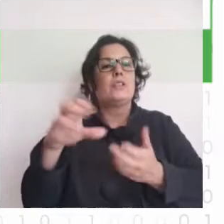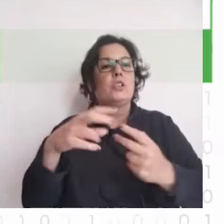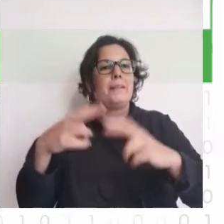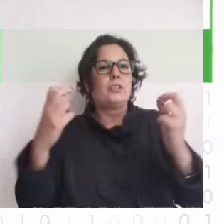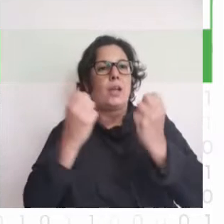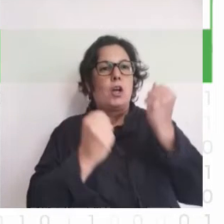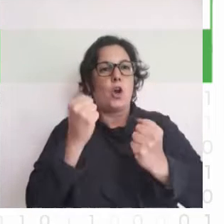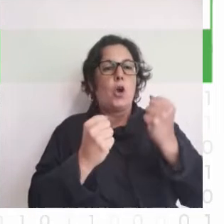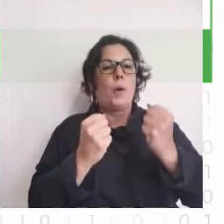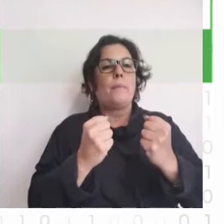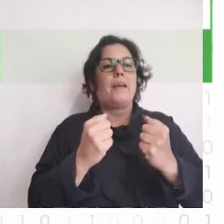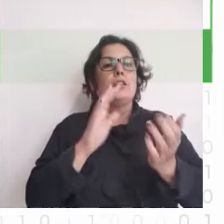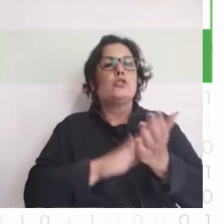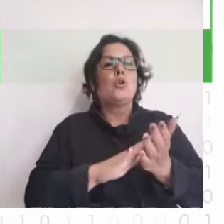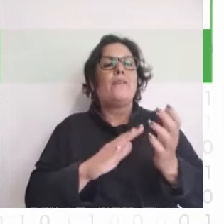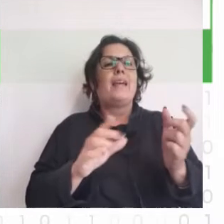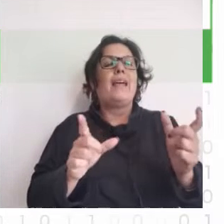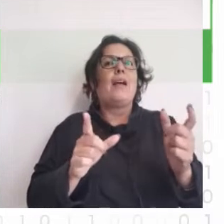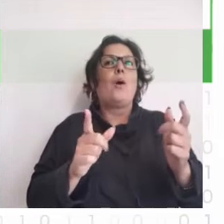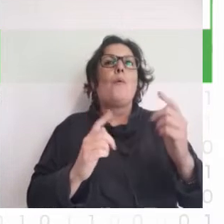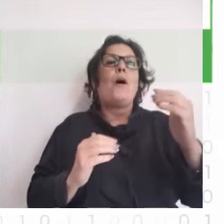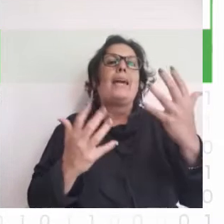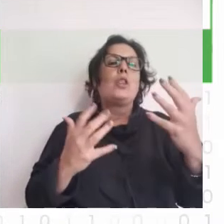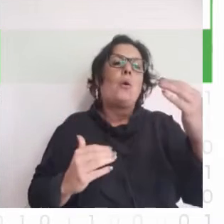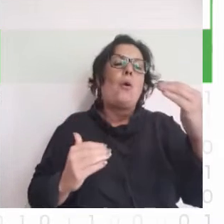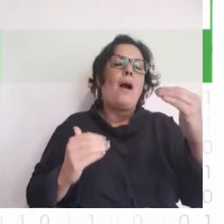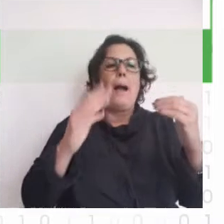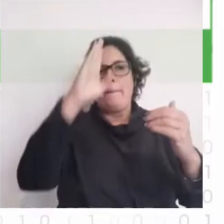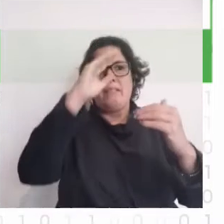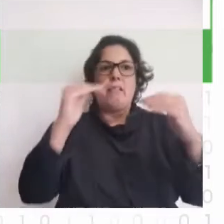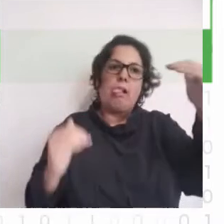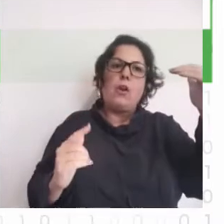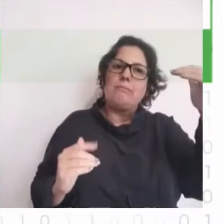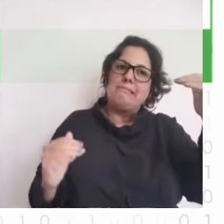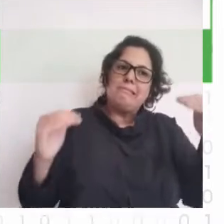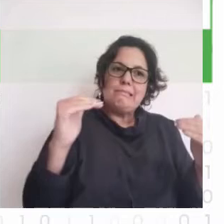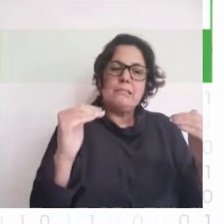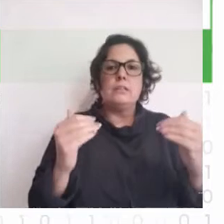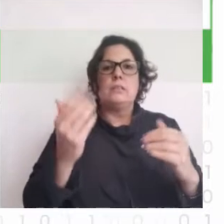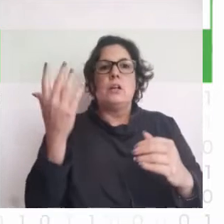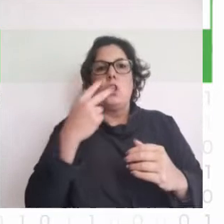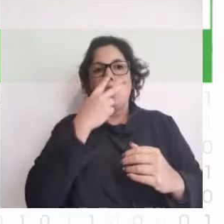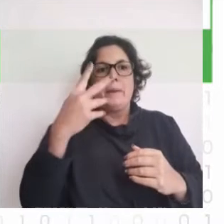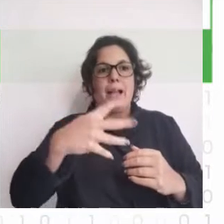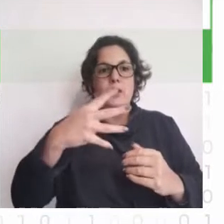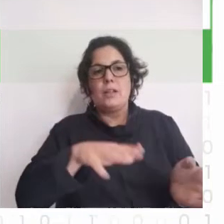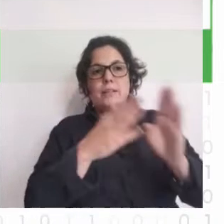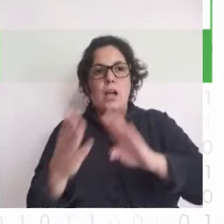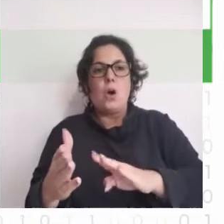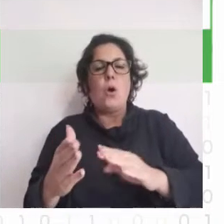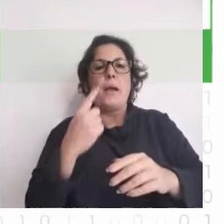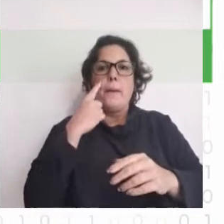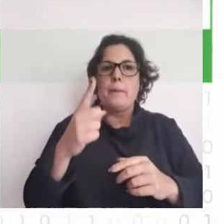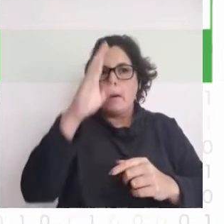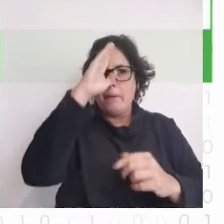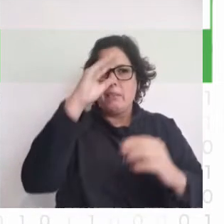Económicas en este estudio de Cerrando Brechas de Aprendizaje. Desde que implementamos el TAI en 2014, evidenciamos que había brechas de los